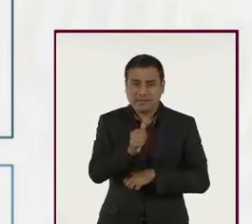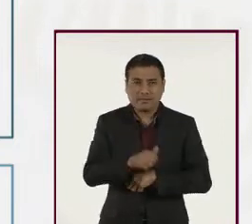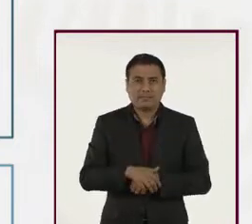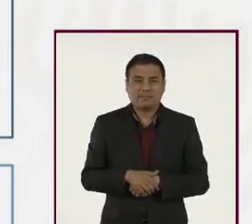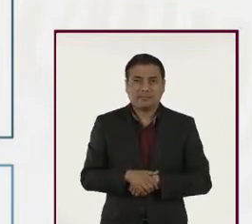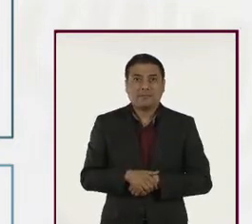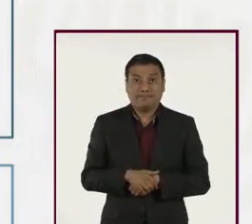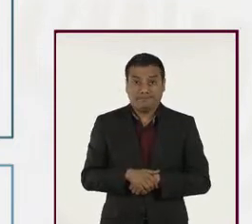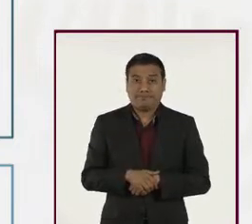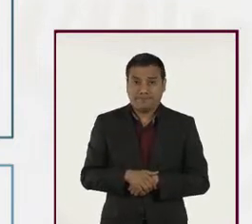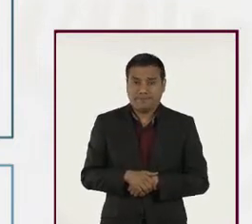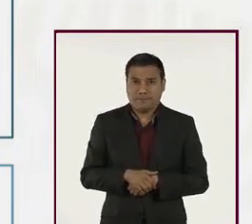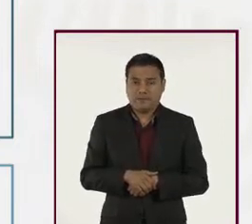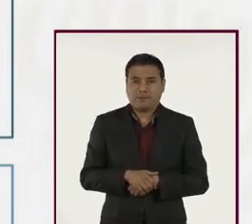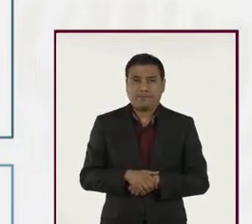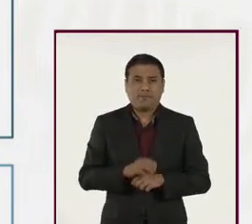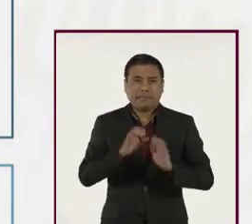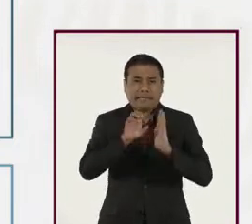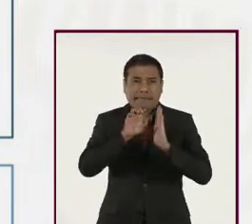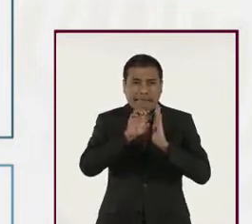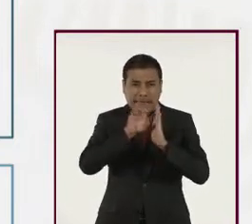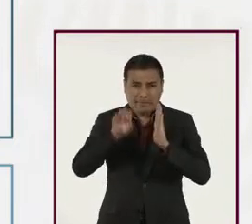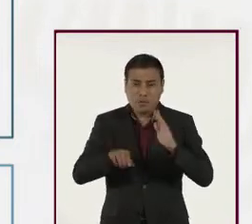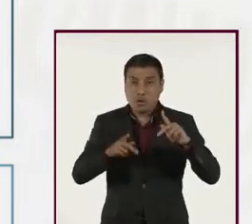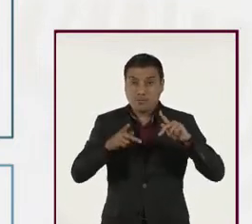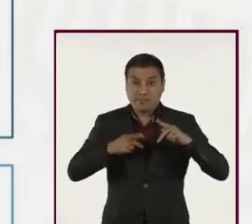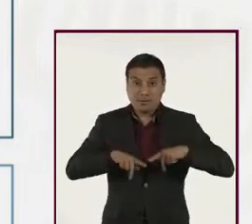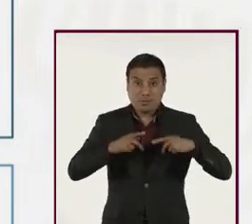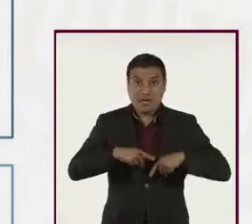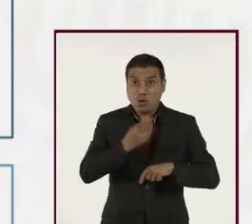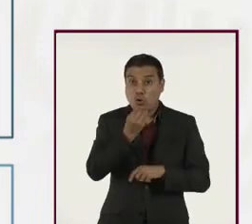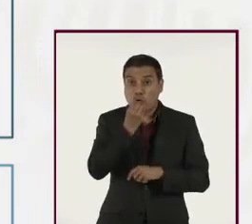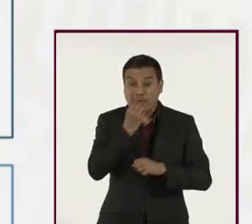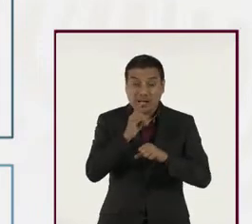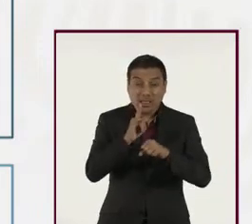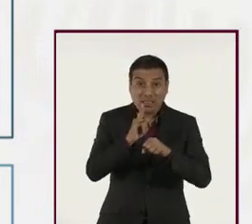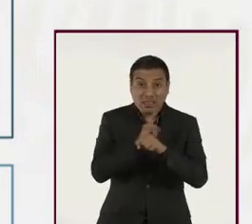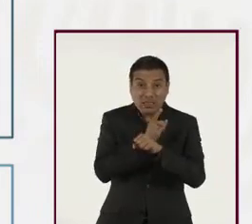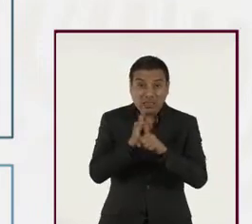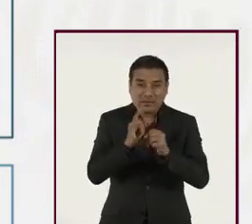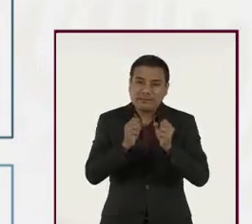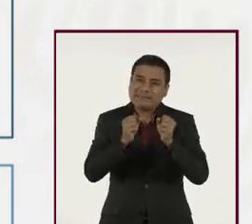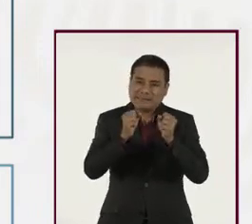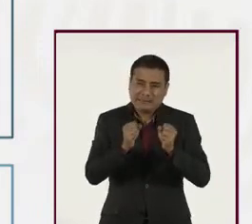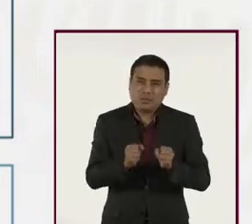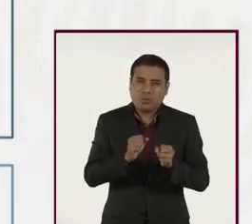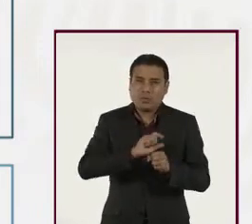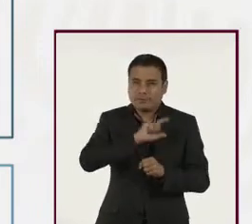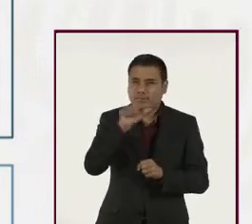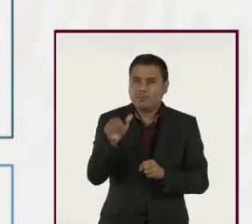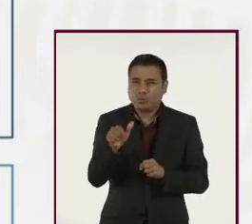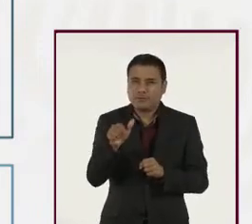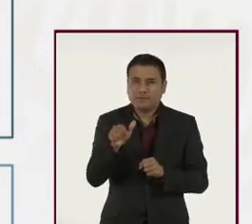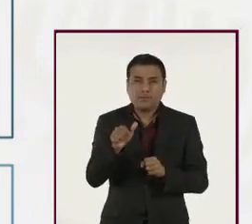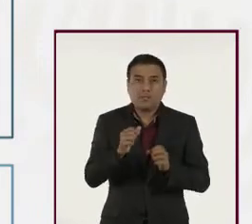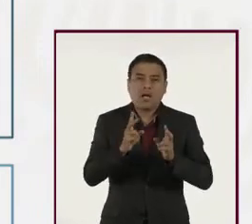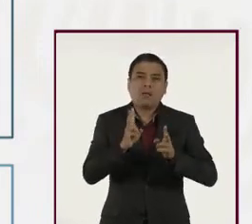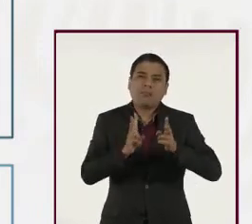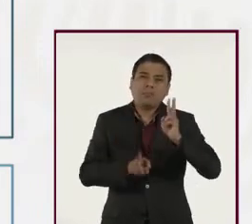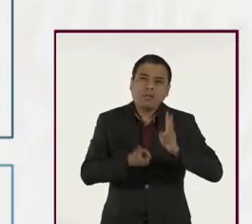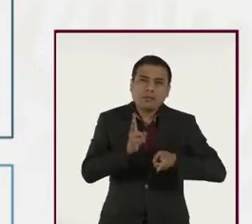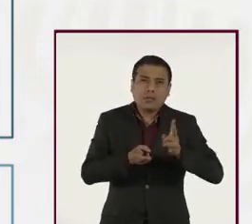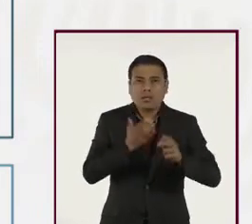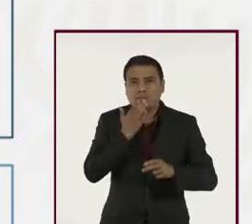primeras entrevistas? Bueno, si una persona no está adecuadamente alimentada, va a tener dificultades para llevar un ritmo en la conversación